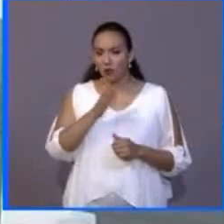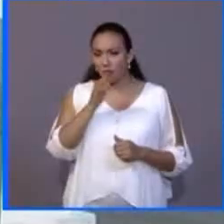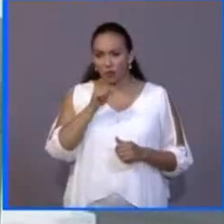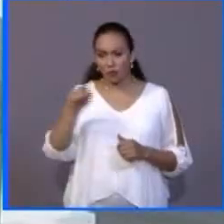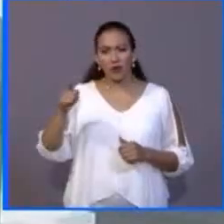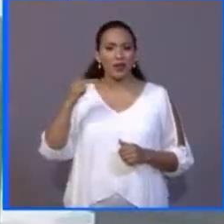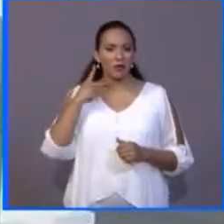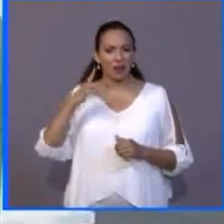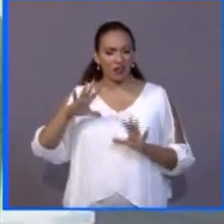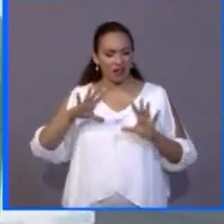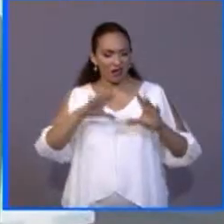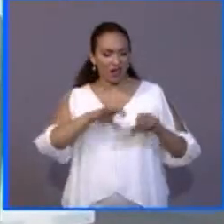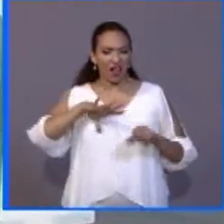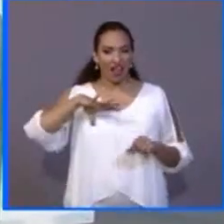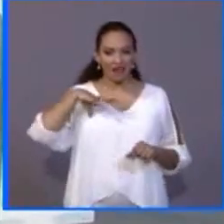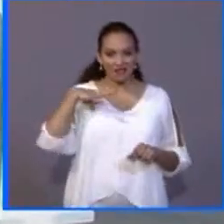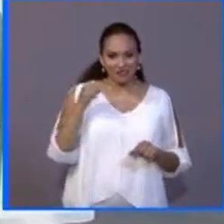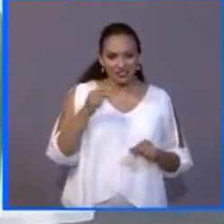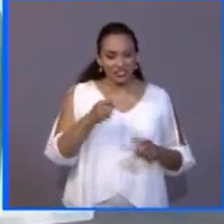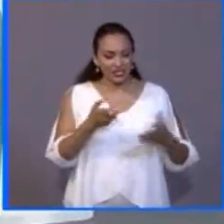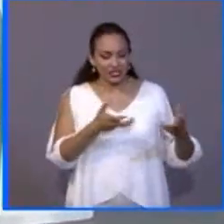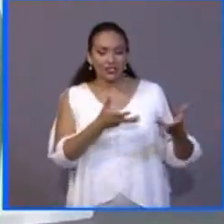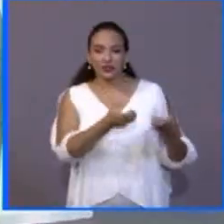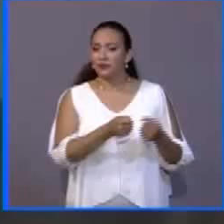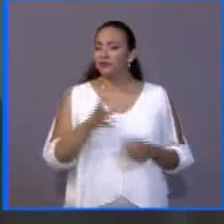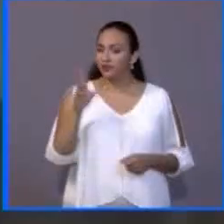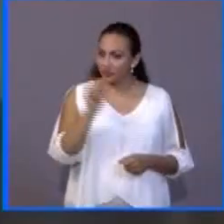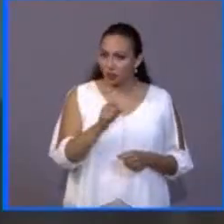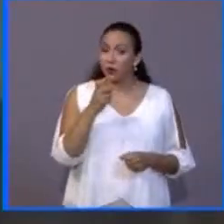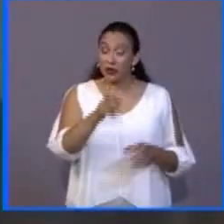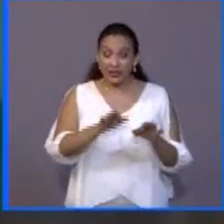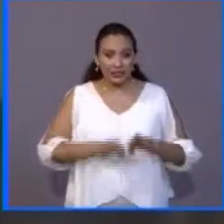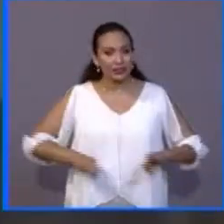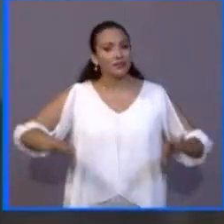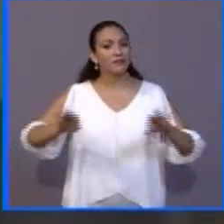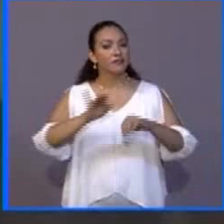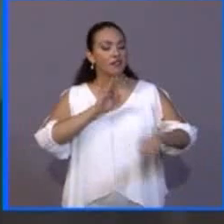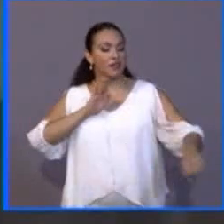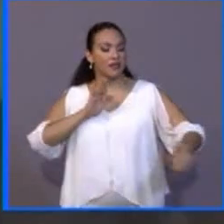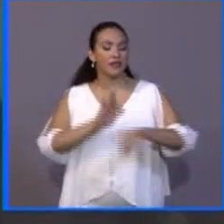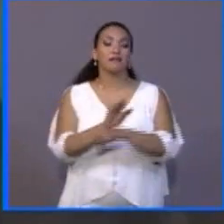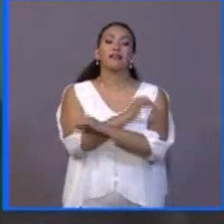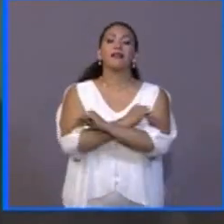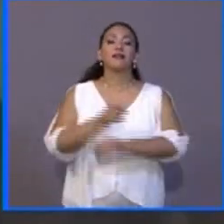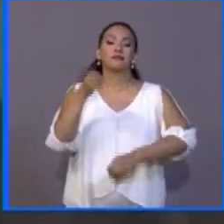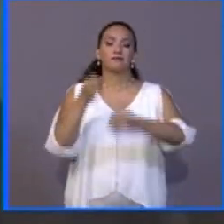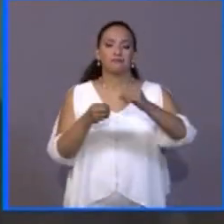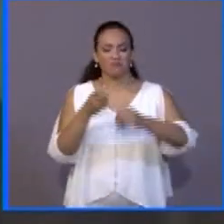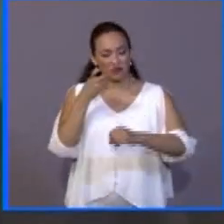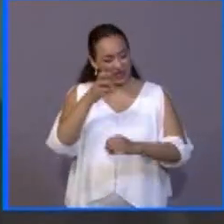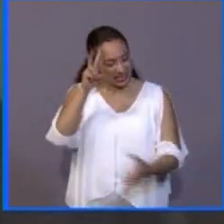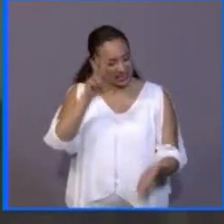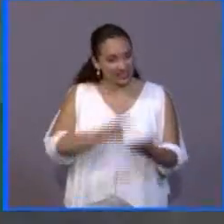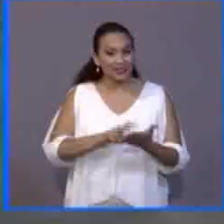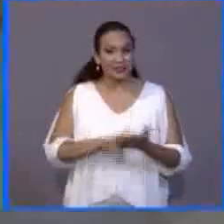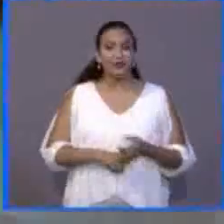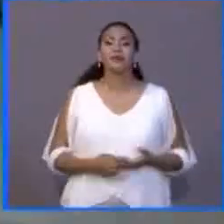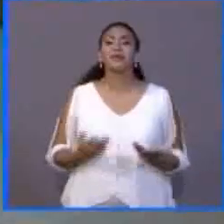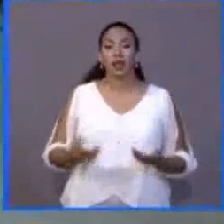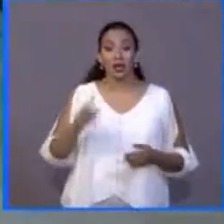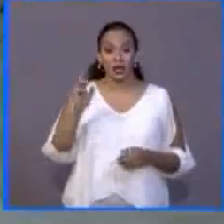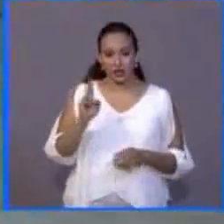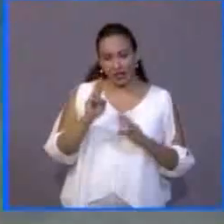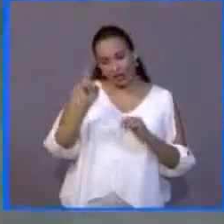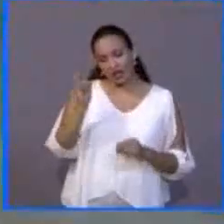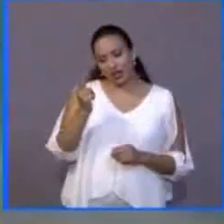desmedidas de poder político o económico. De ahí dijo la importancia de defender la independencia judicial. En el marco de la